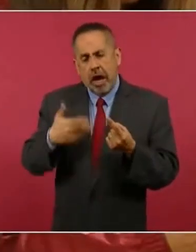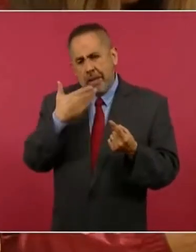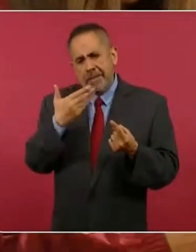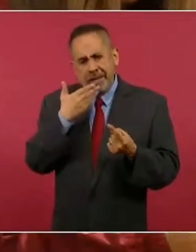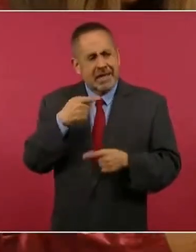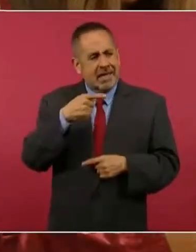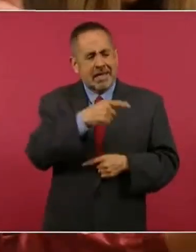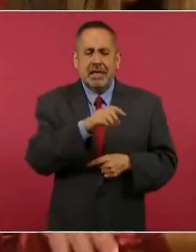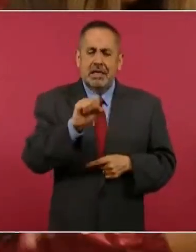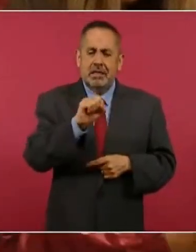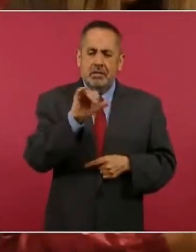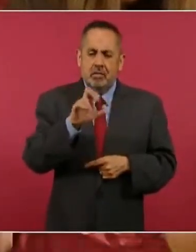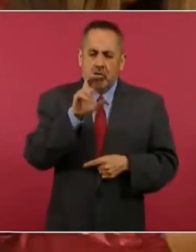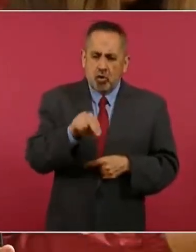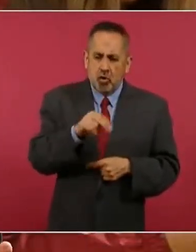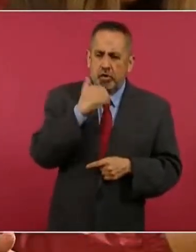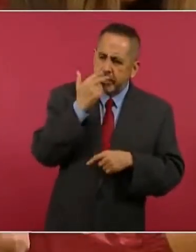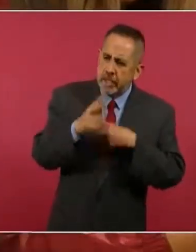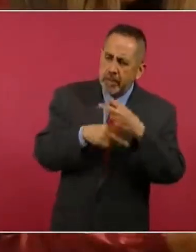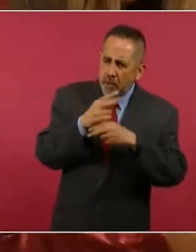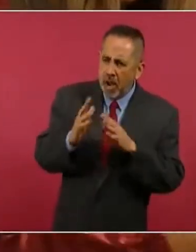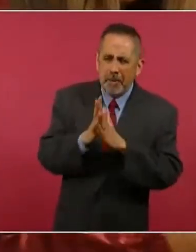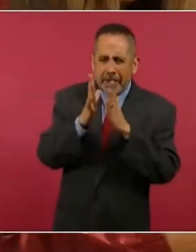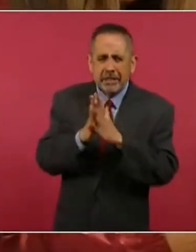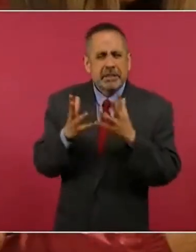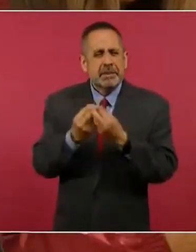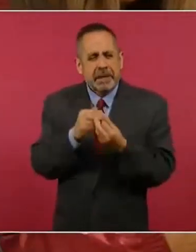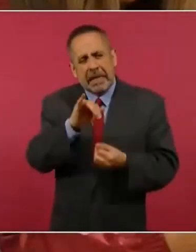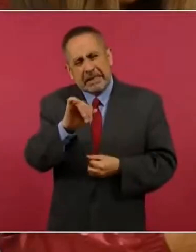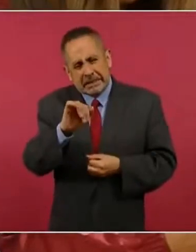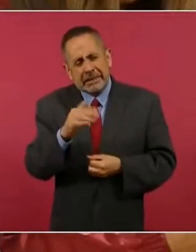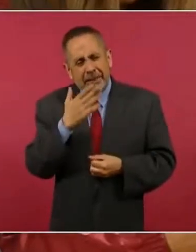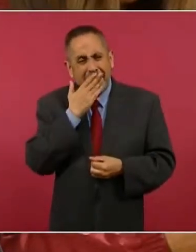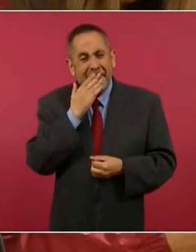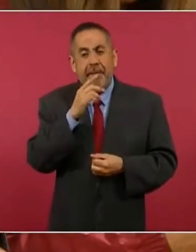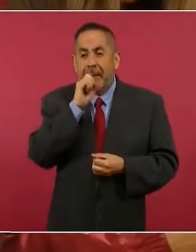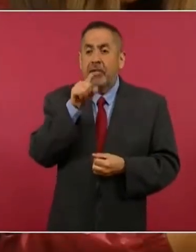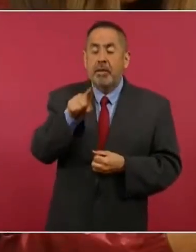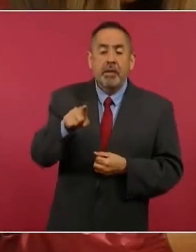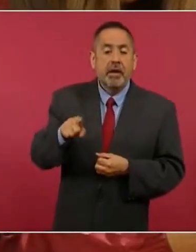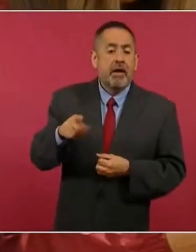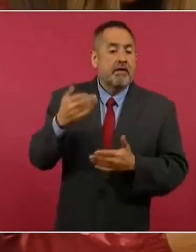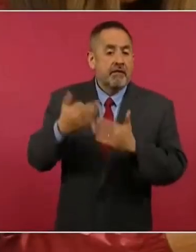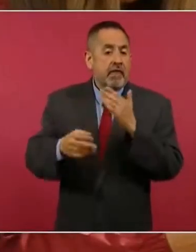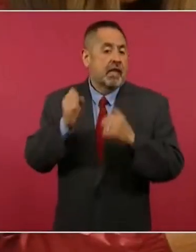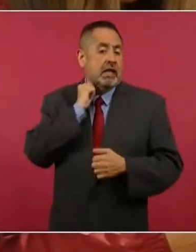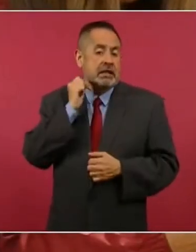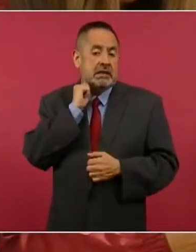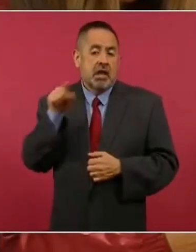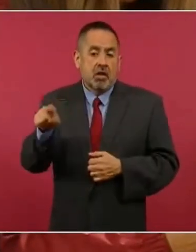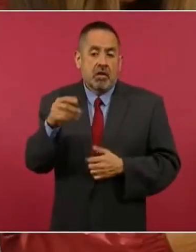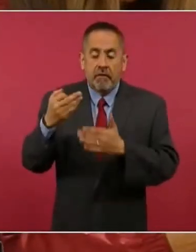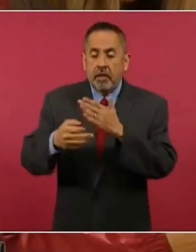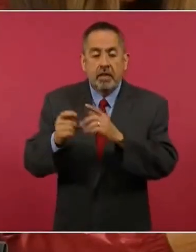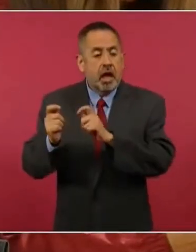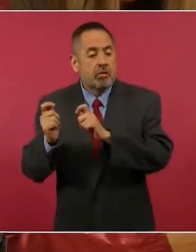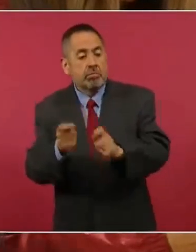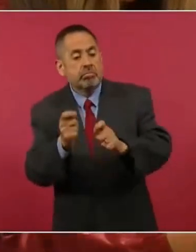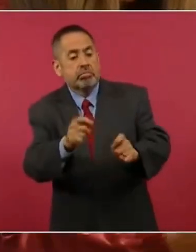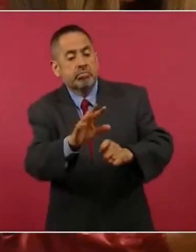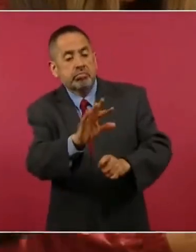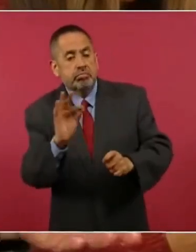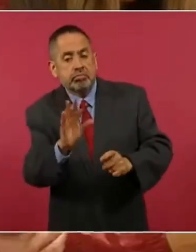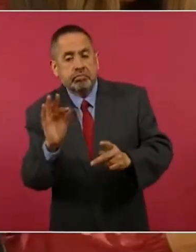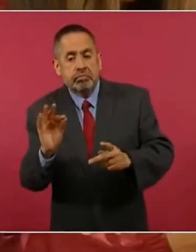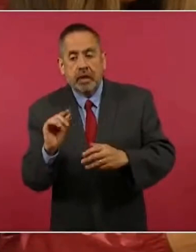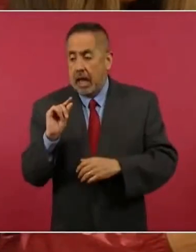Suprema Corte quiera participar, pero también hay que decir que el Senado tiene pendientes algunos nombramientos. Apenas